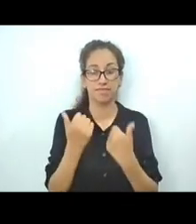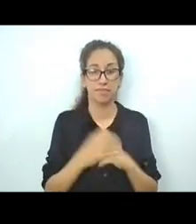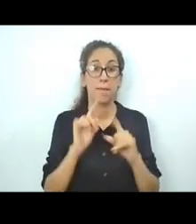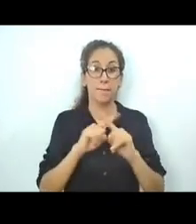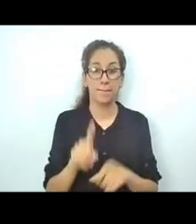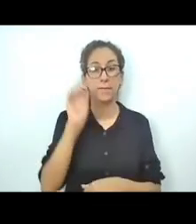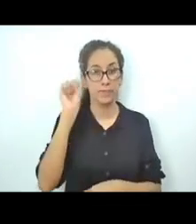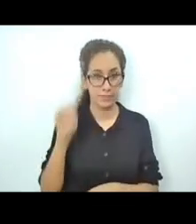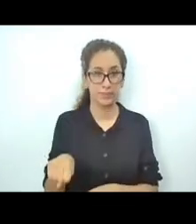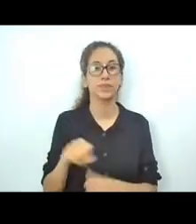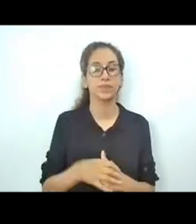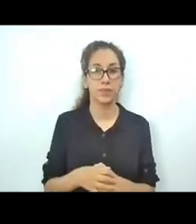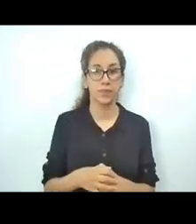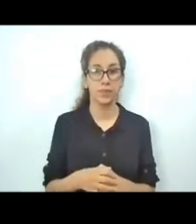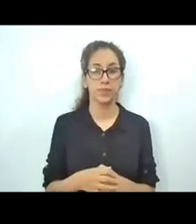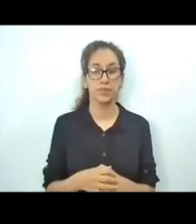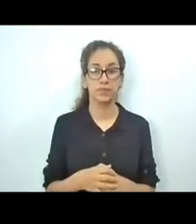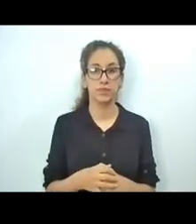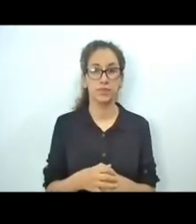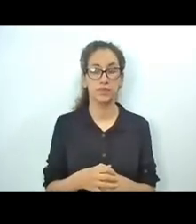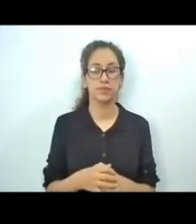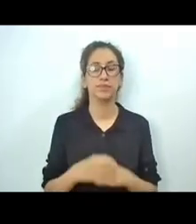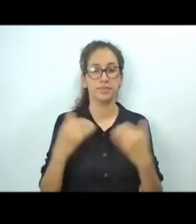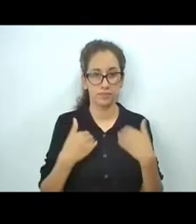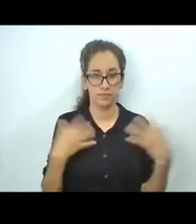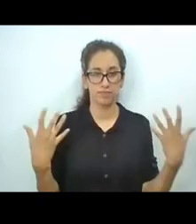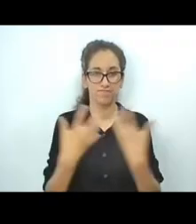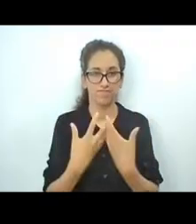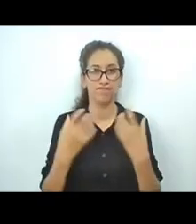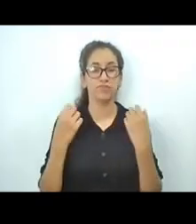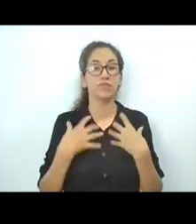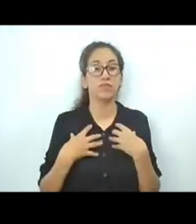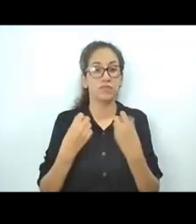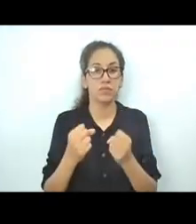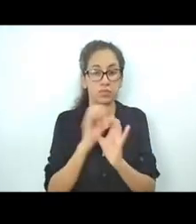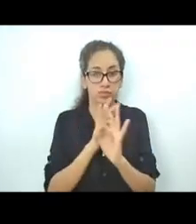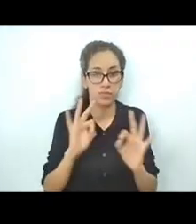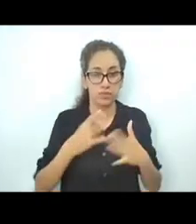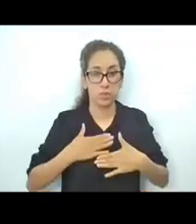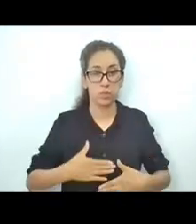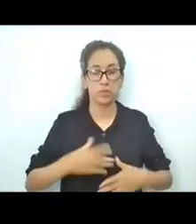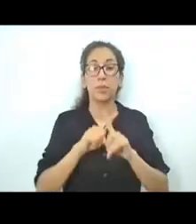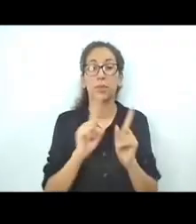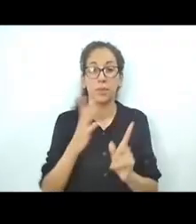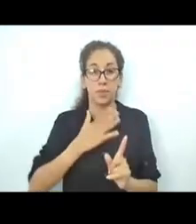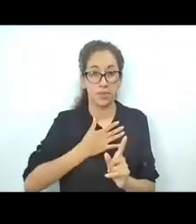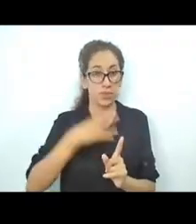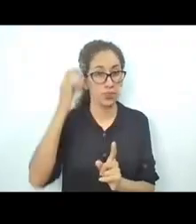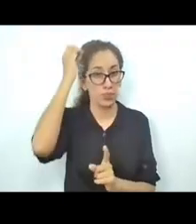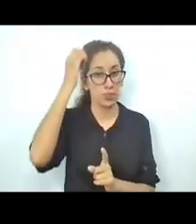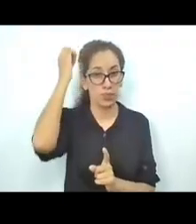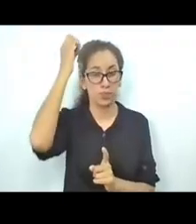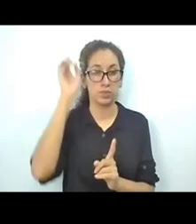tiene que ver un poco con la higiene, sí, pero mi punto de vista es que en realidad,